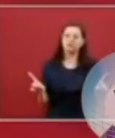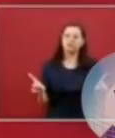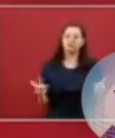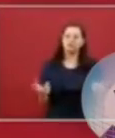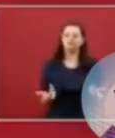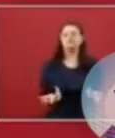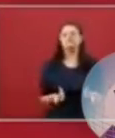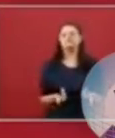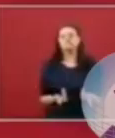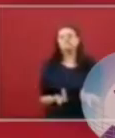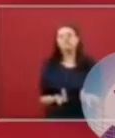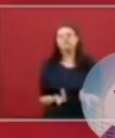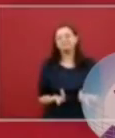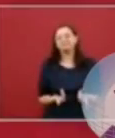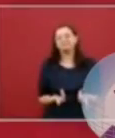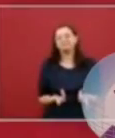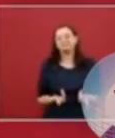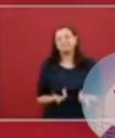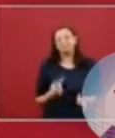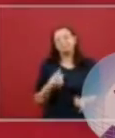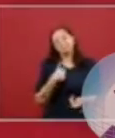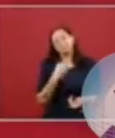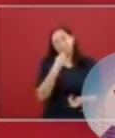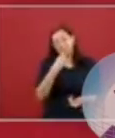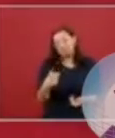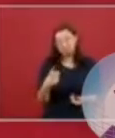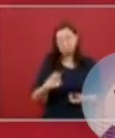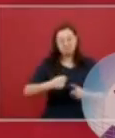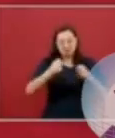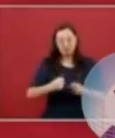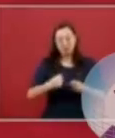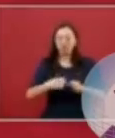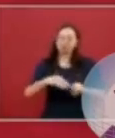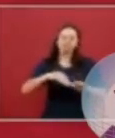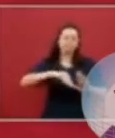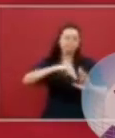sí puedo sostener que fue un fracaso.